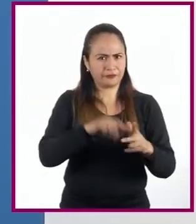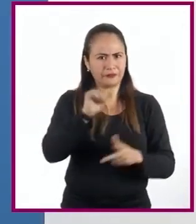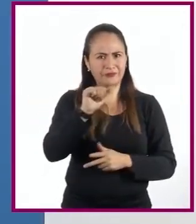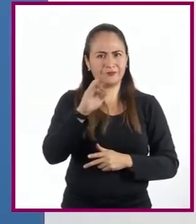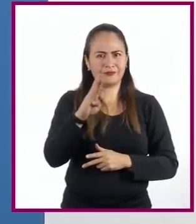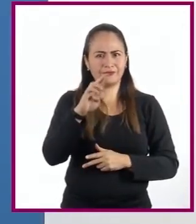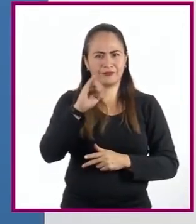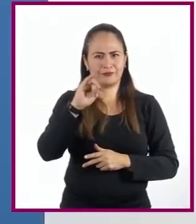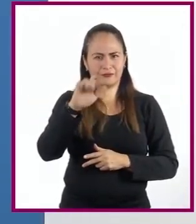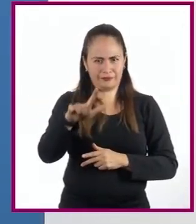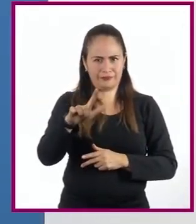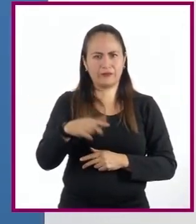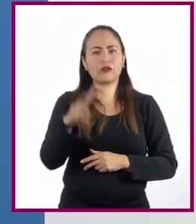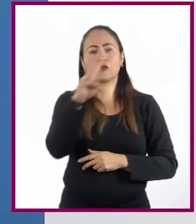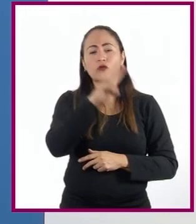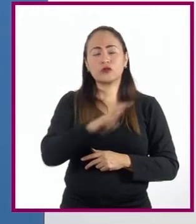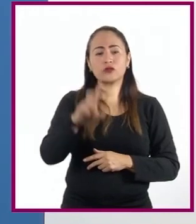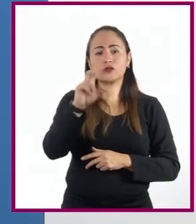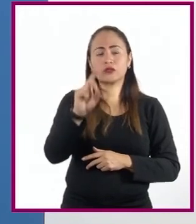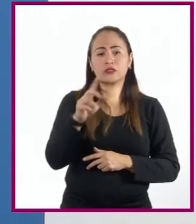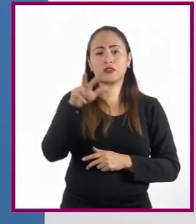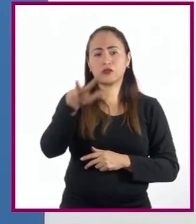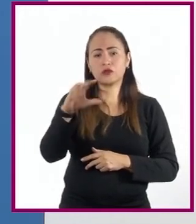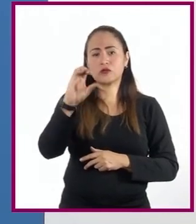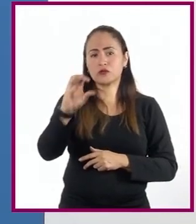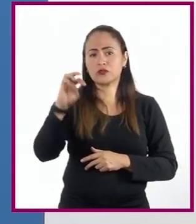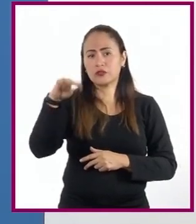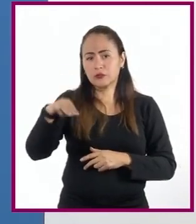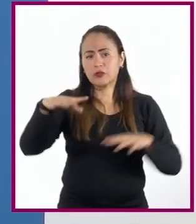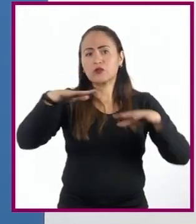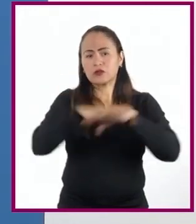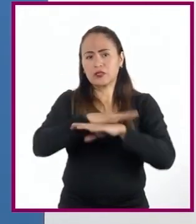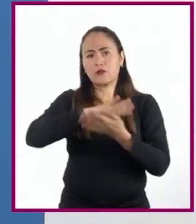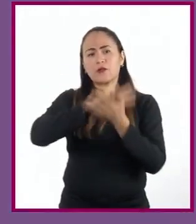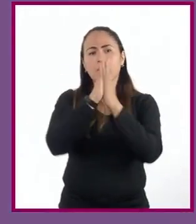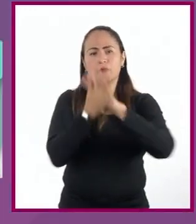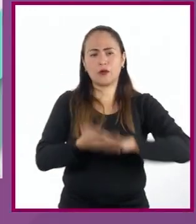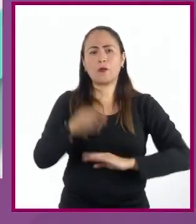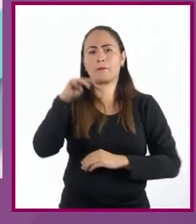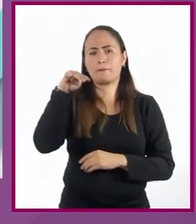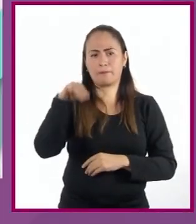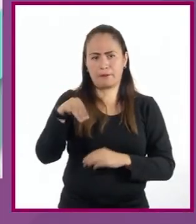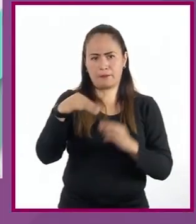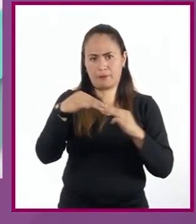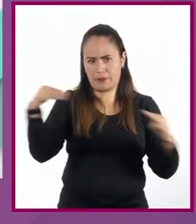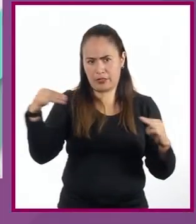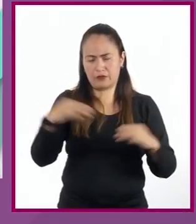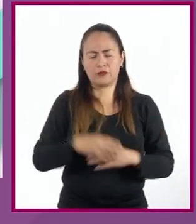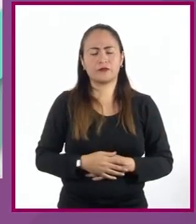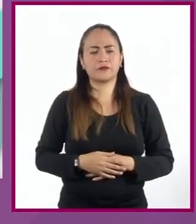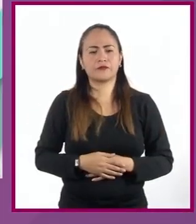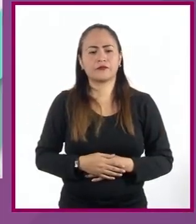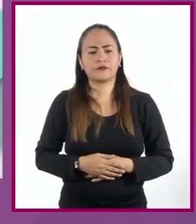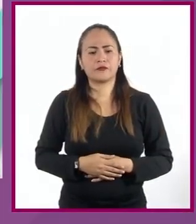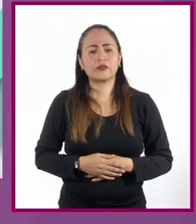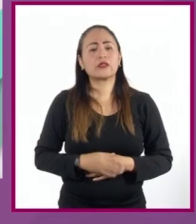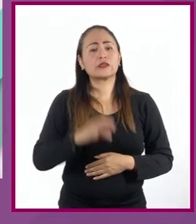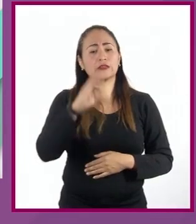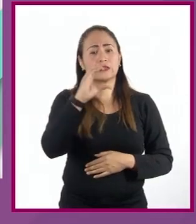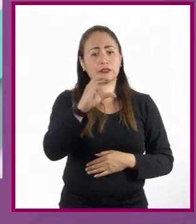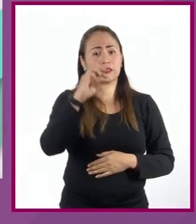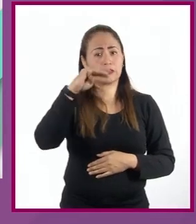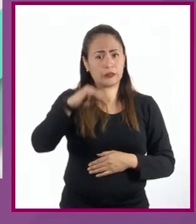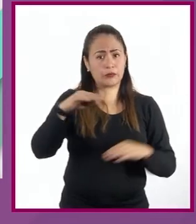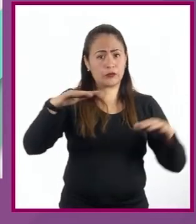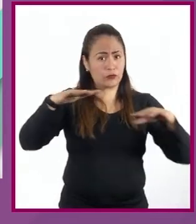Abril, de 238 centímetros a metros. En este caso, vamos a convertir de centímetros